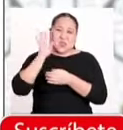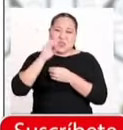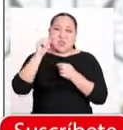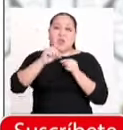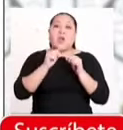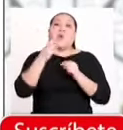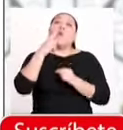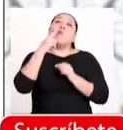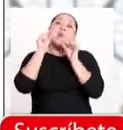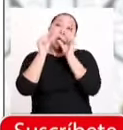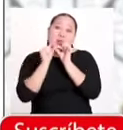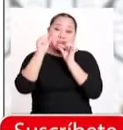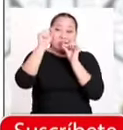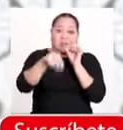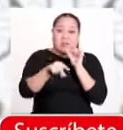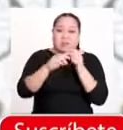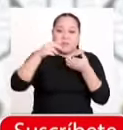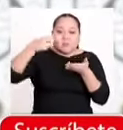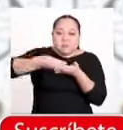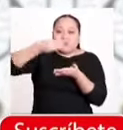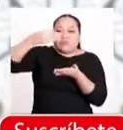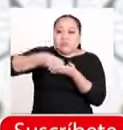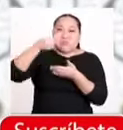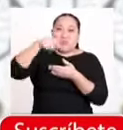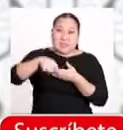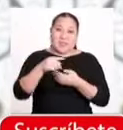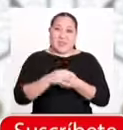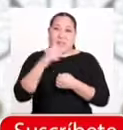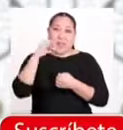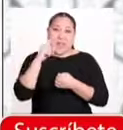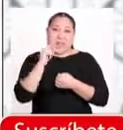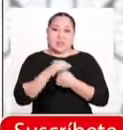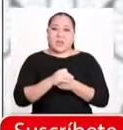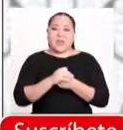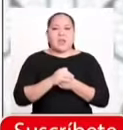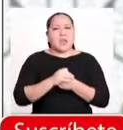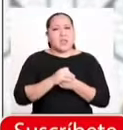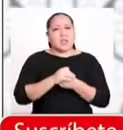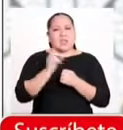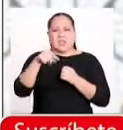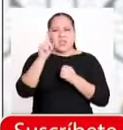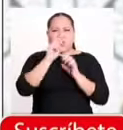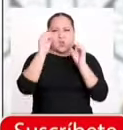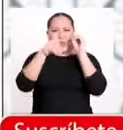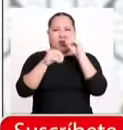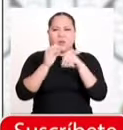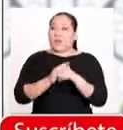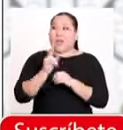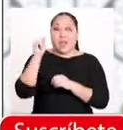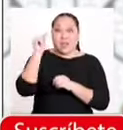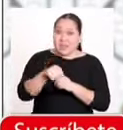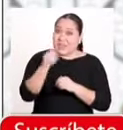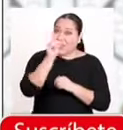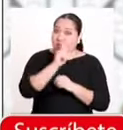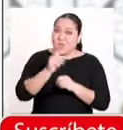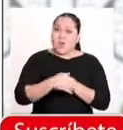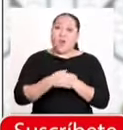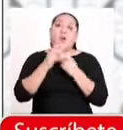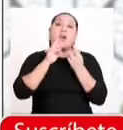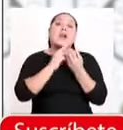de cigarro y cubiertos de plástico. ¿Y algo que no debamos colocar? No debemos colocar